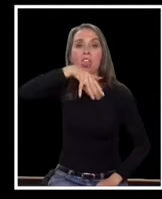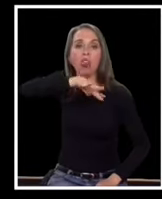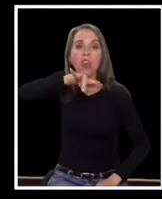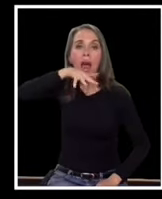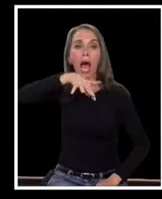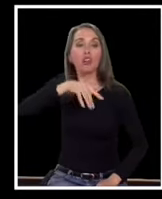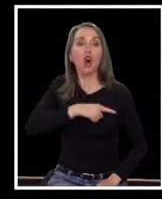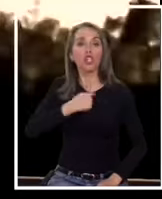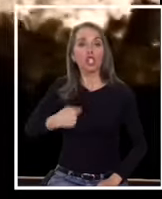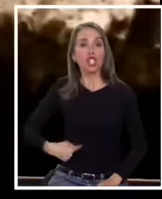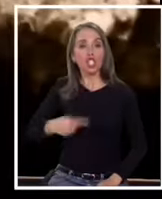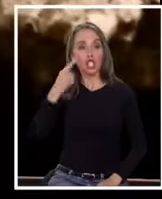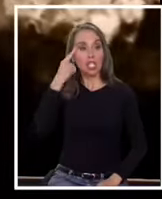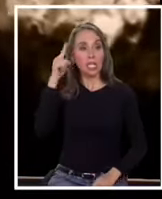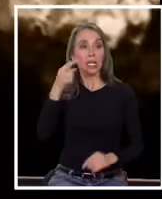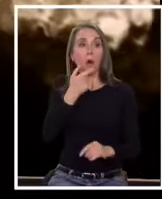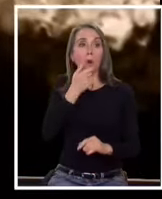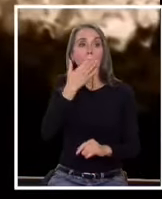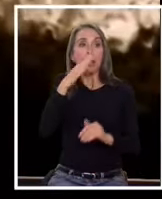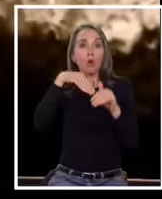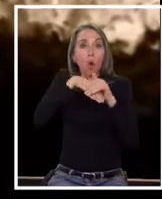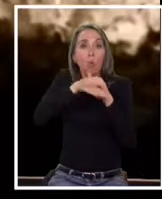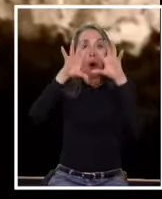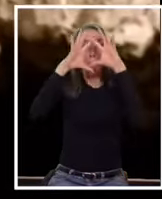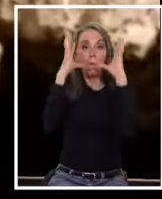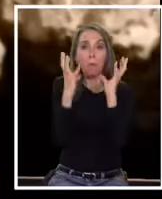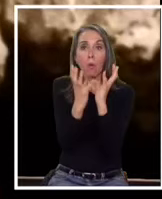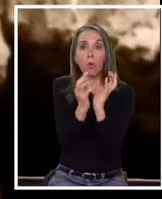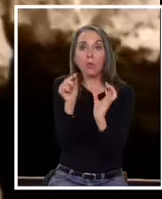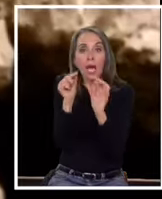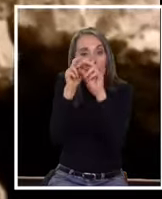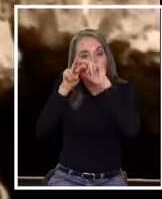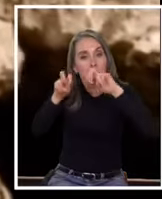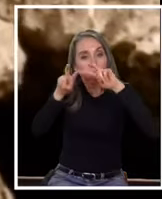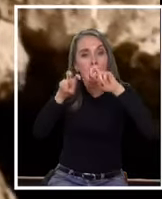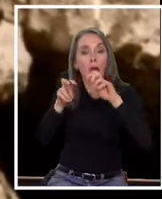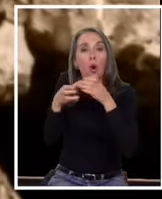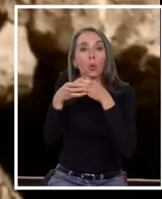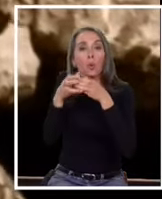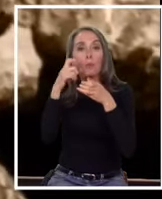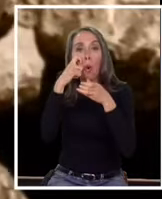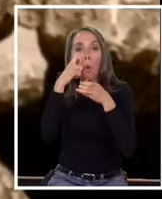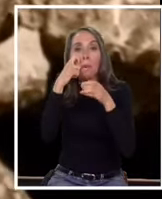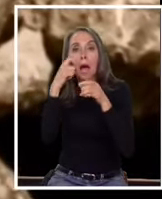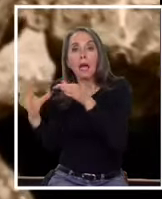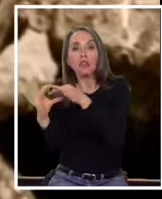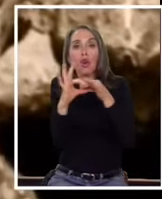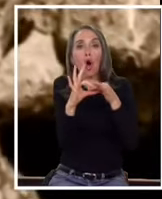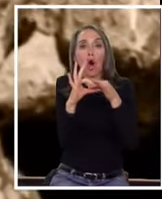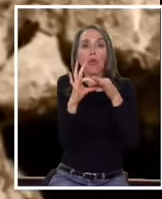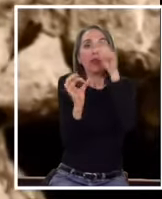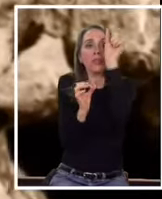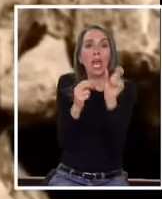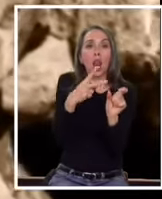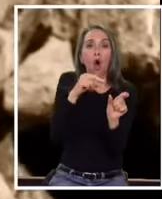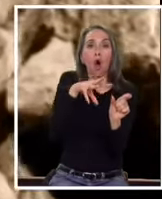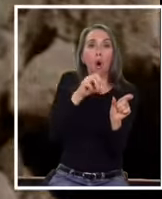de los fósiles mejor conservados del mundo, arrojó que se trata de un tipo humano hermano del Homo sapiens.